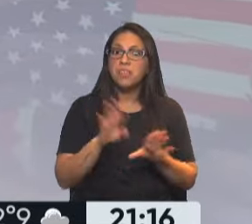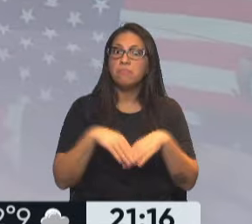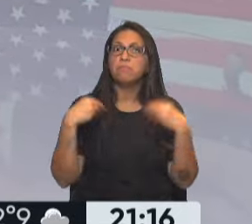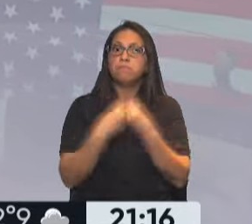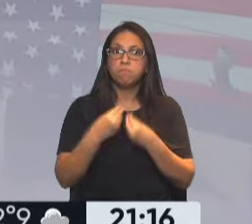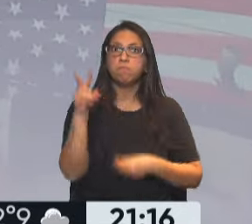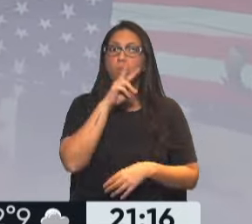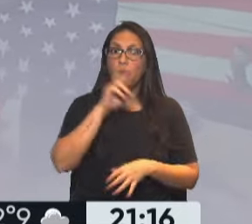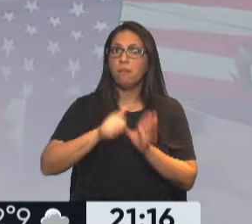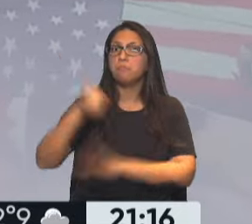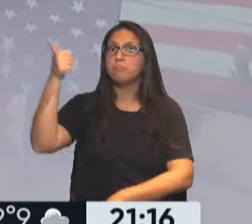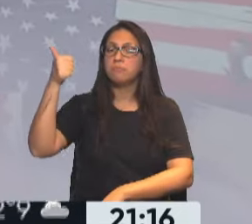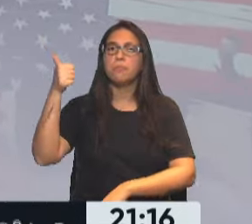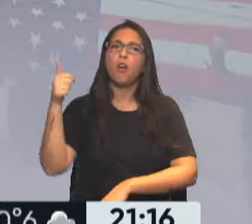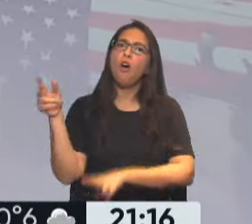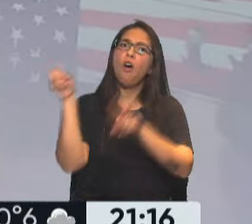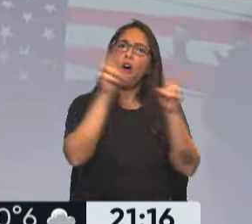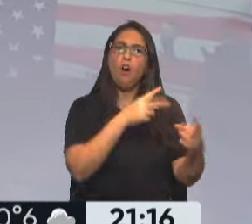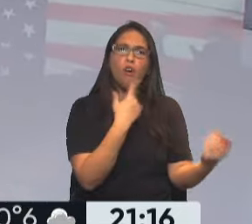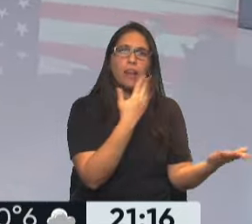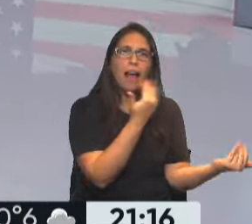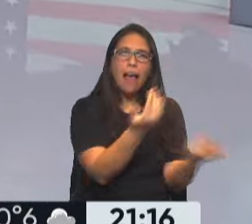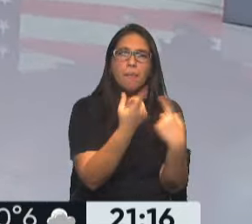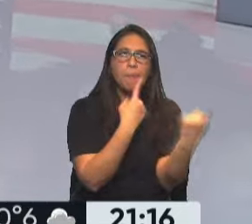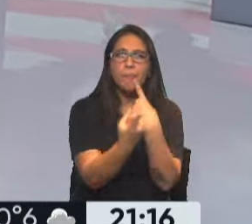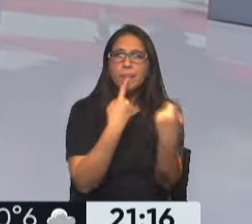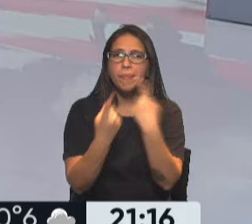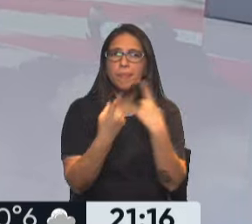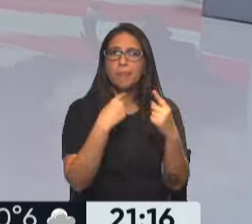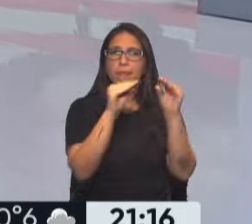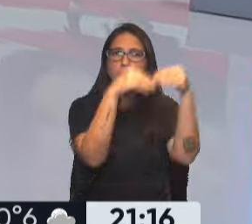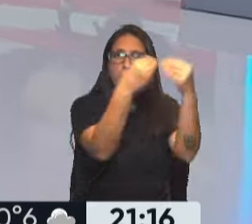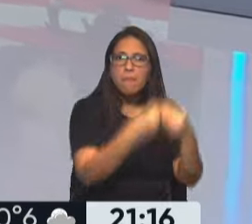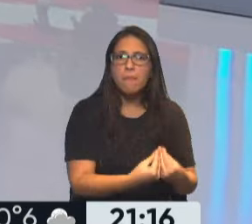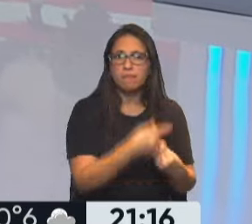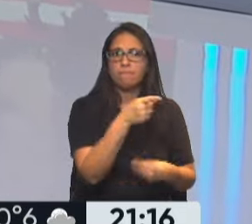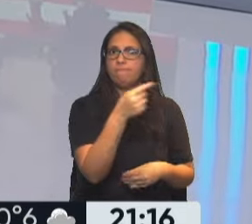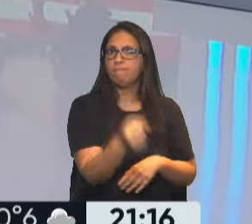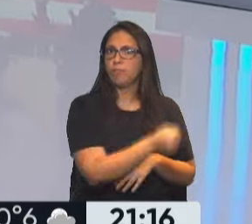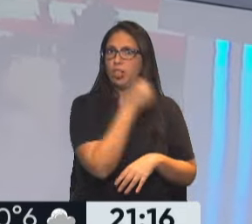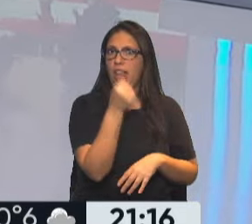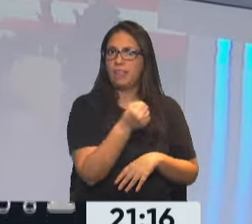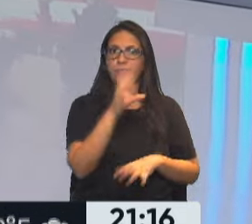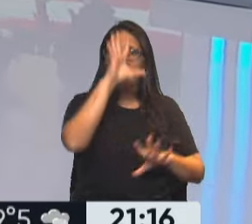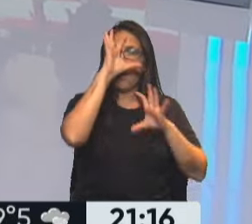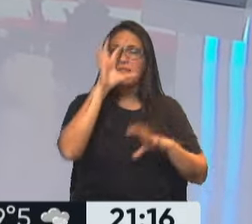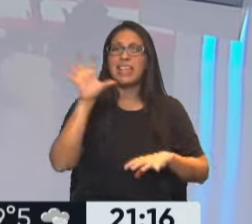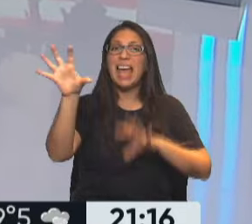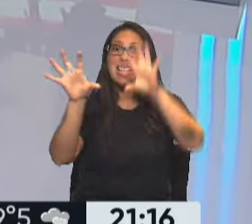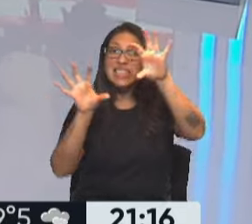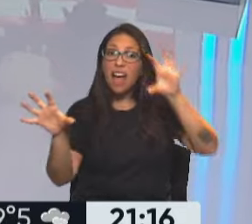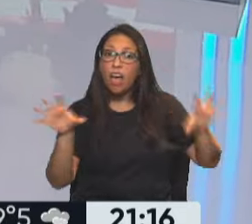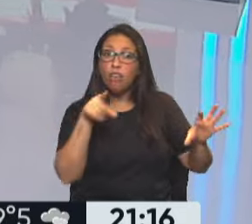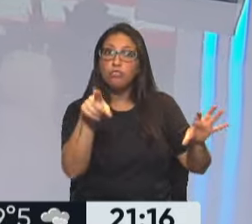Kamala Harris. Pero vamos a ver otras encuestas que son las claves. Recordemos que en Estados Unidos los estados votan algunos